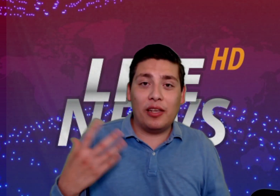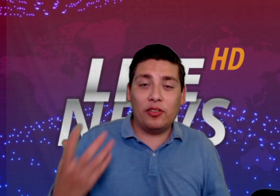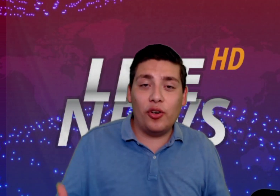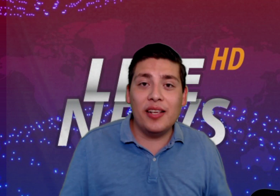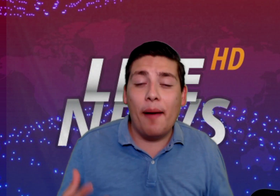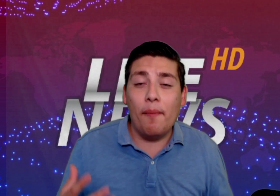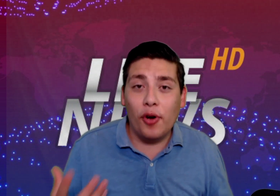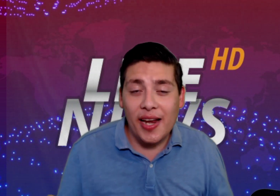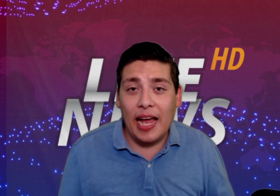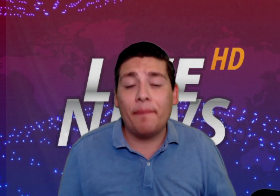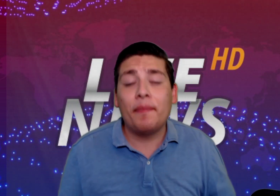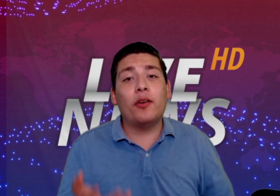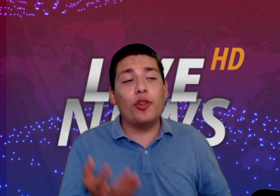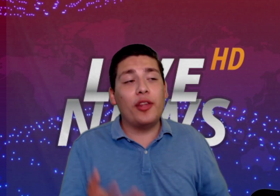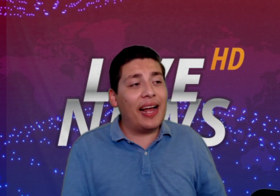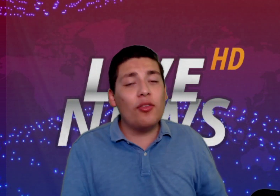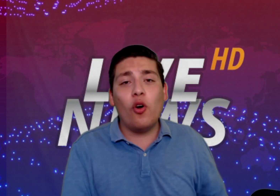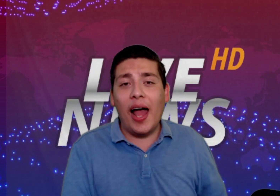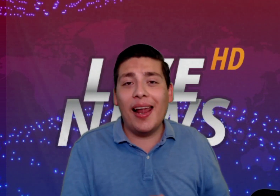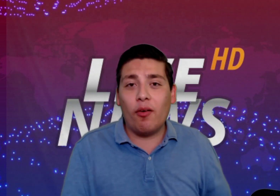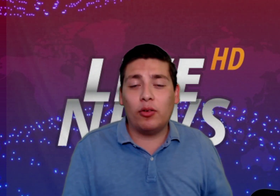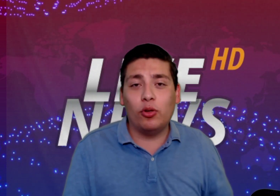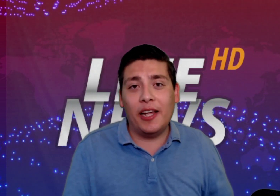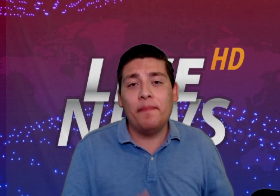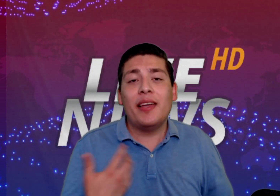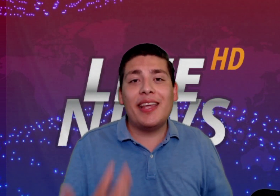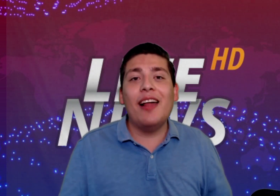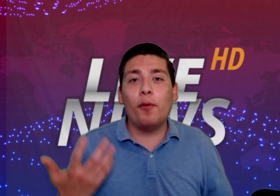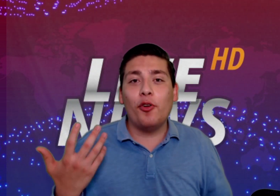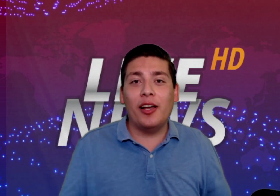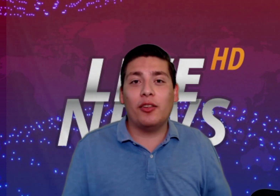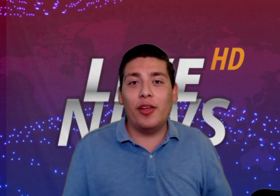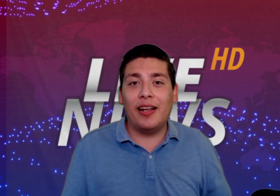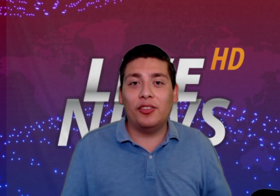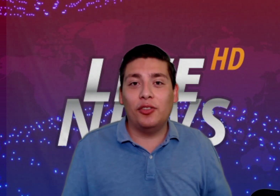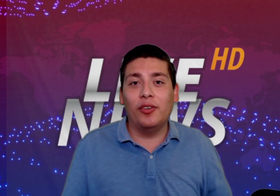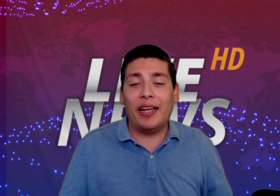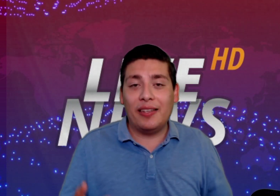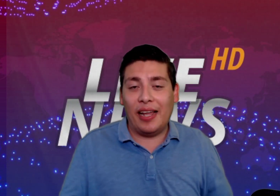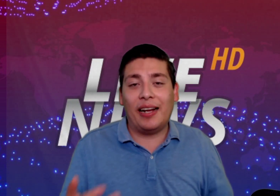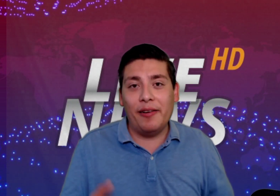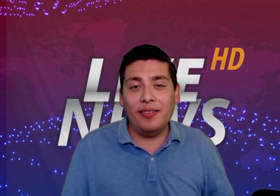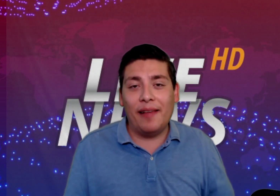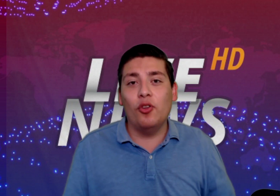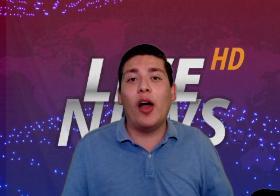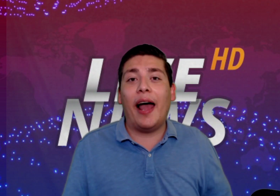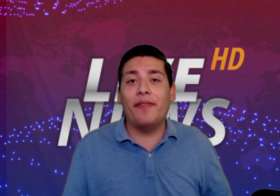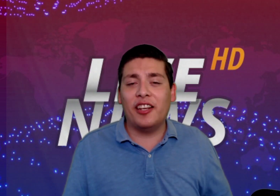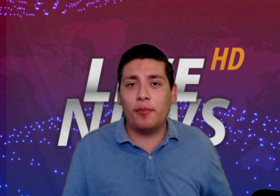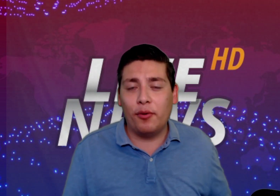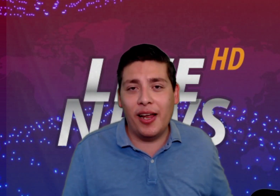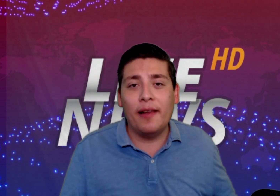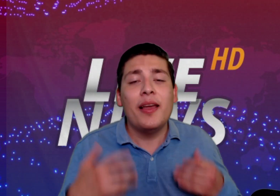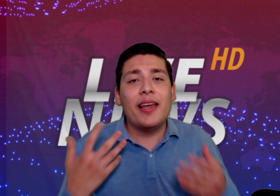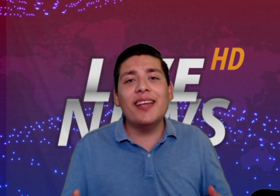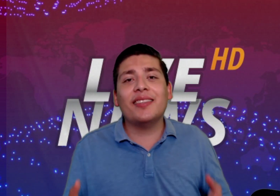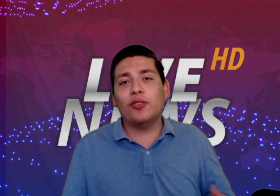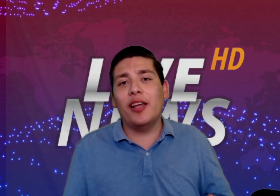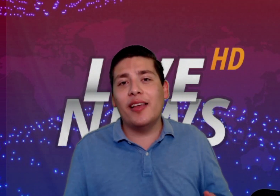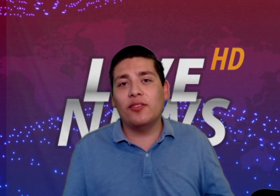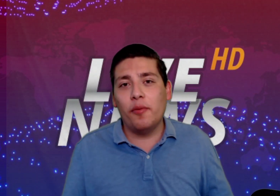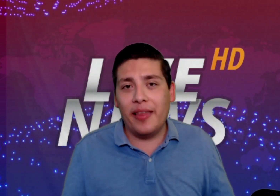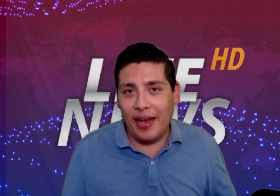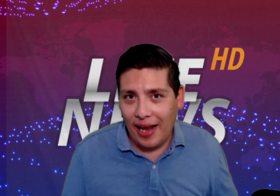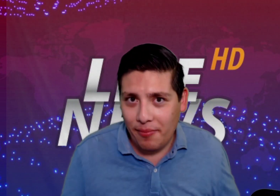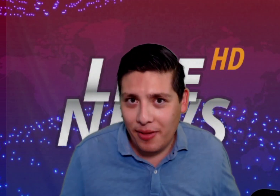varias diputaciones a Morena, perjudicando a la 4T y al proyecto de nación que está encabezando Andrés Manuel. Y es